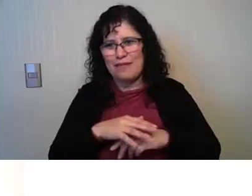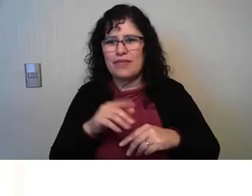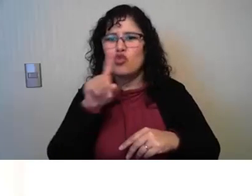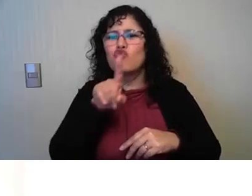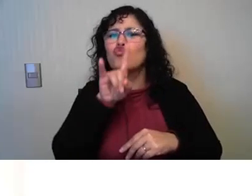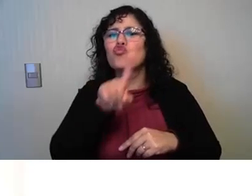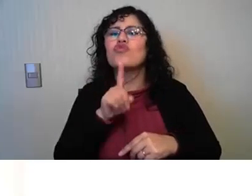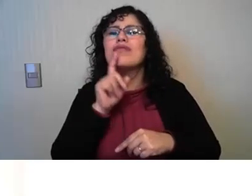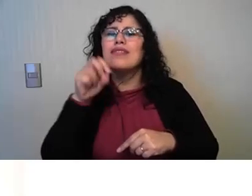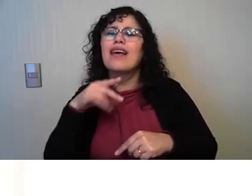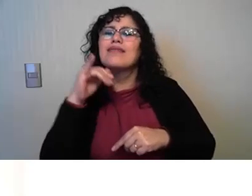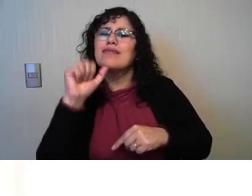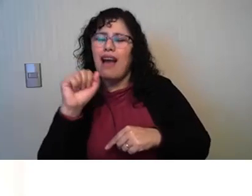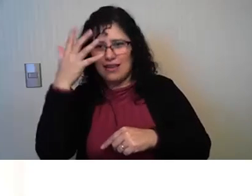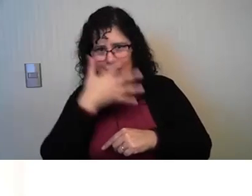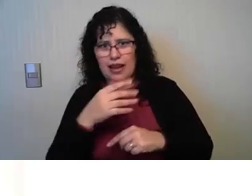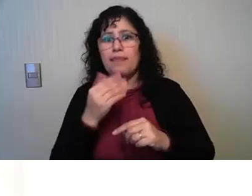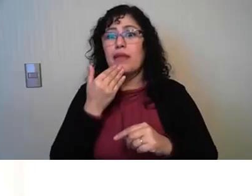El núcleo rojo,